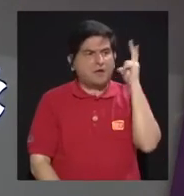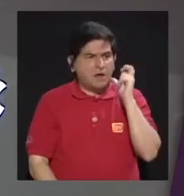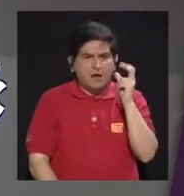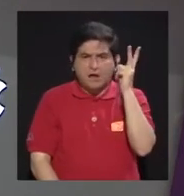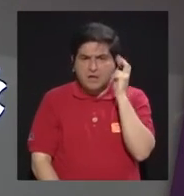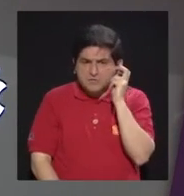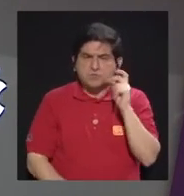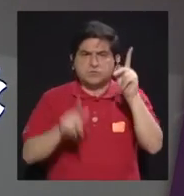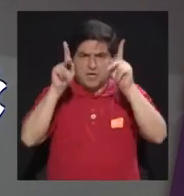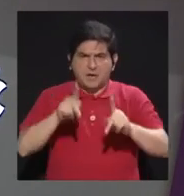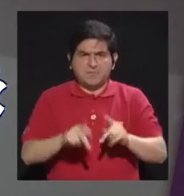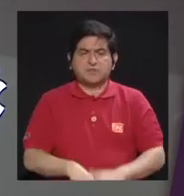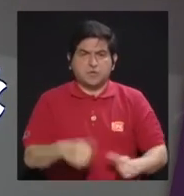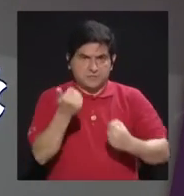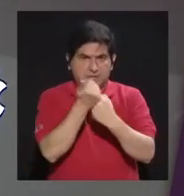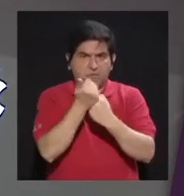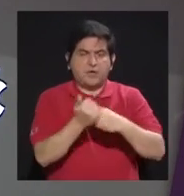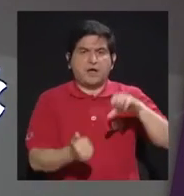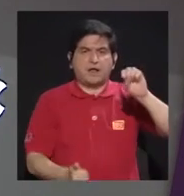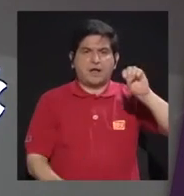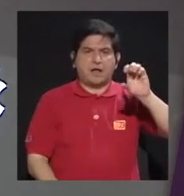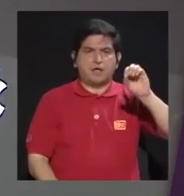muchos somocistas, ¿verdad?